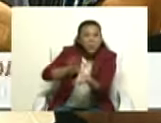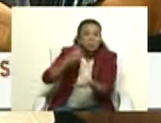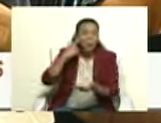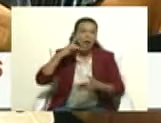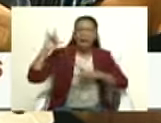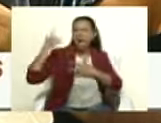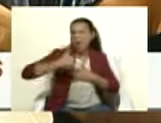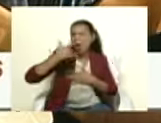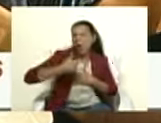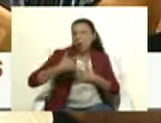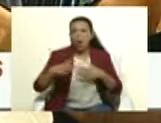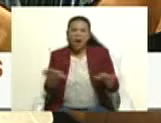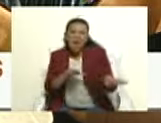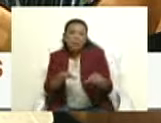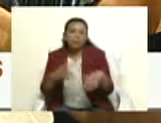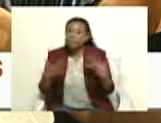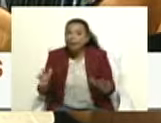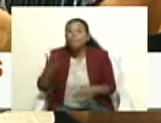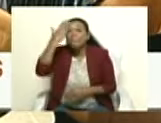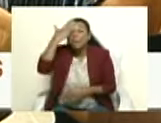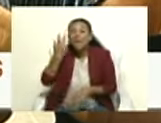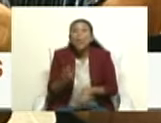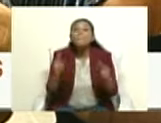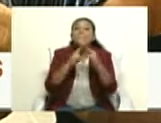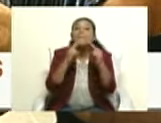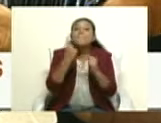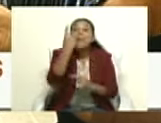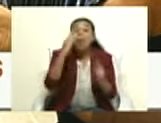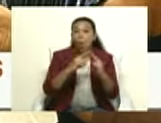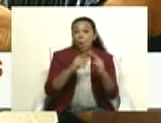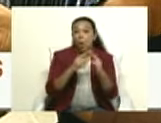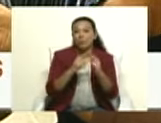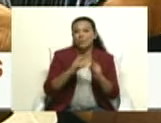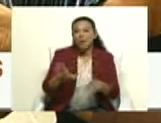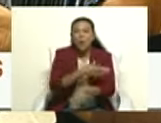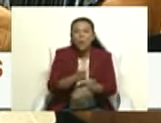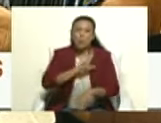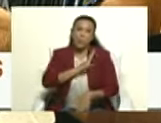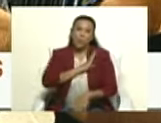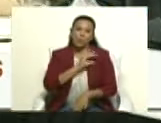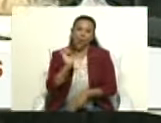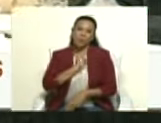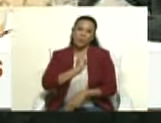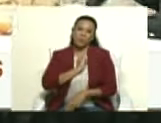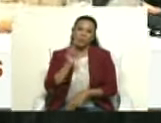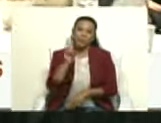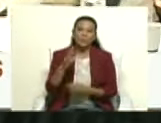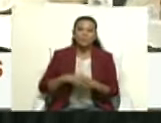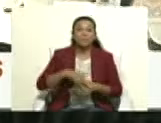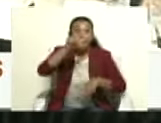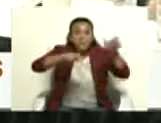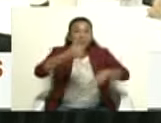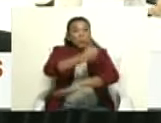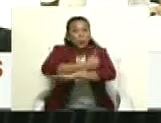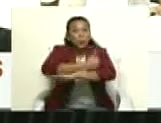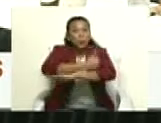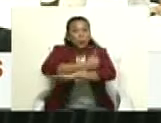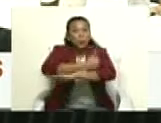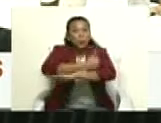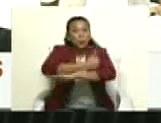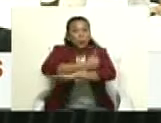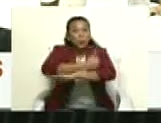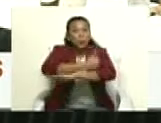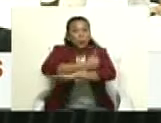rock, reggaetón, lo que sea, digo, yo conozco mi música y esto es lo que soy. Los representantes de los